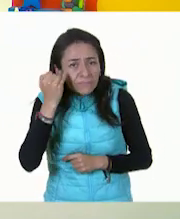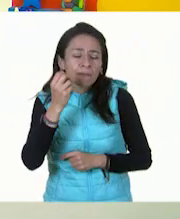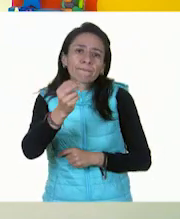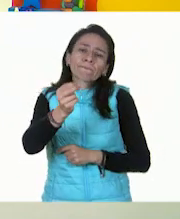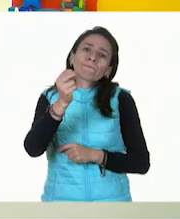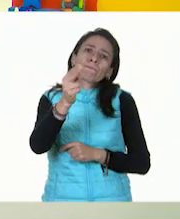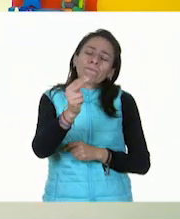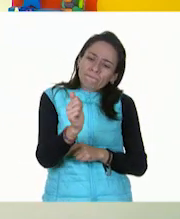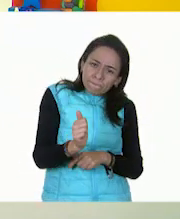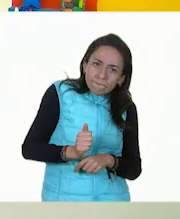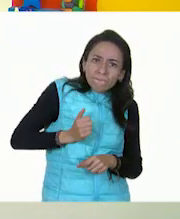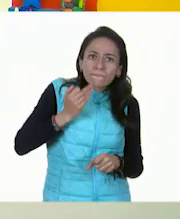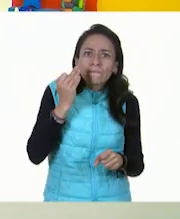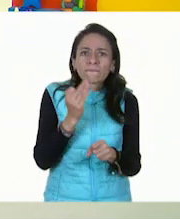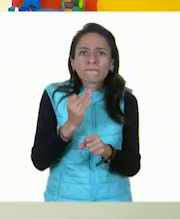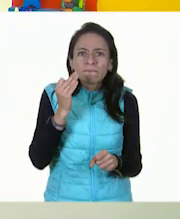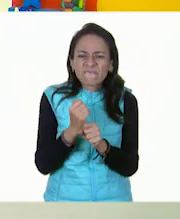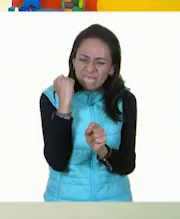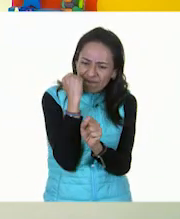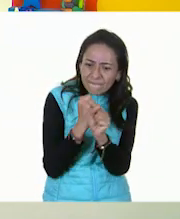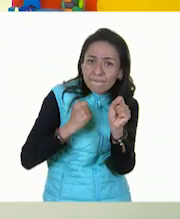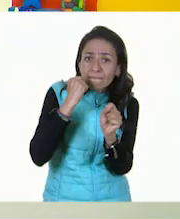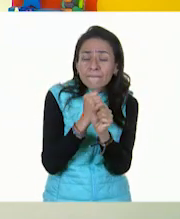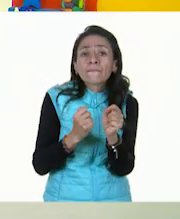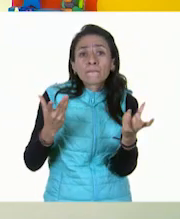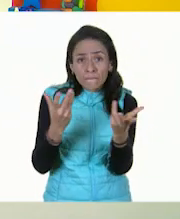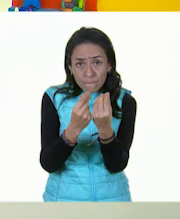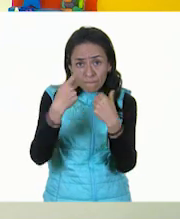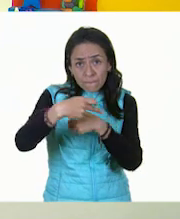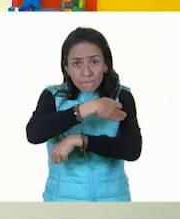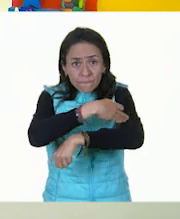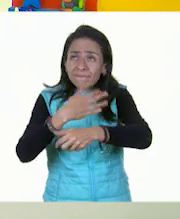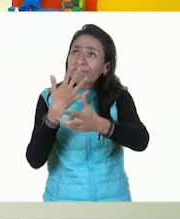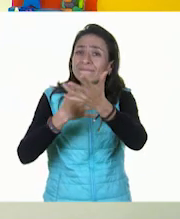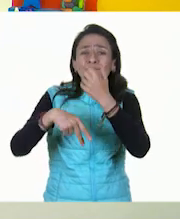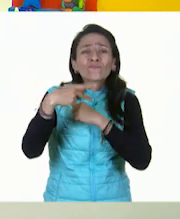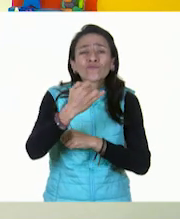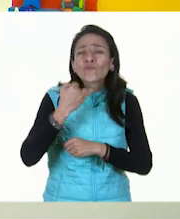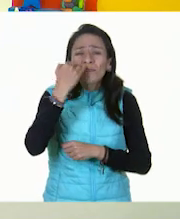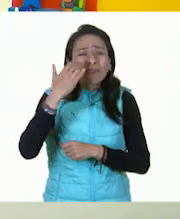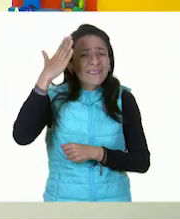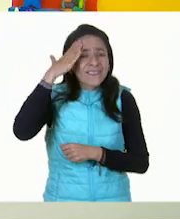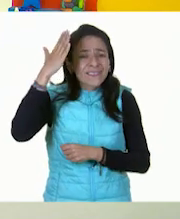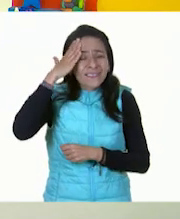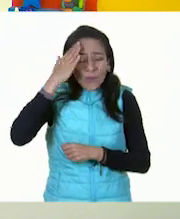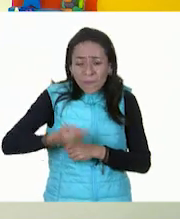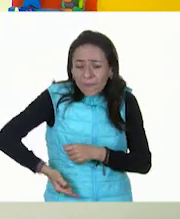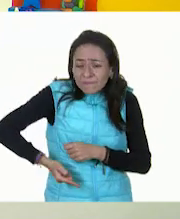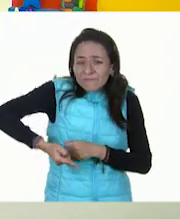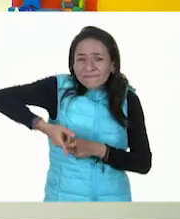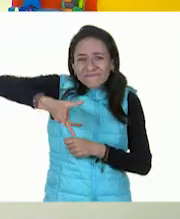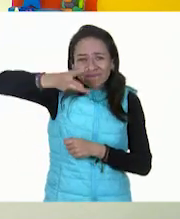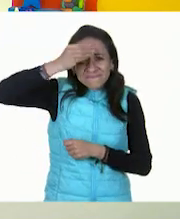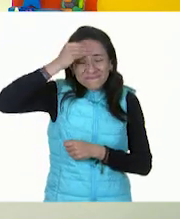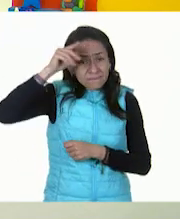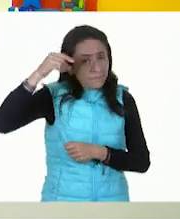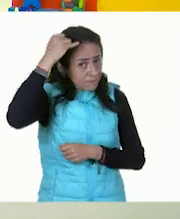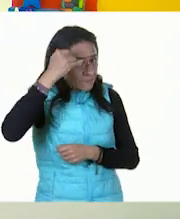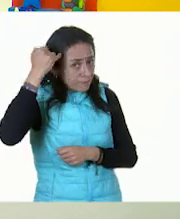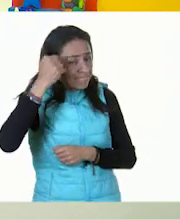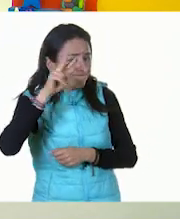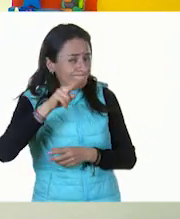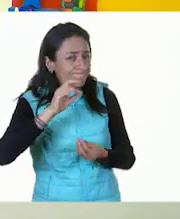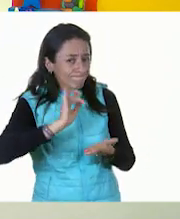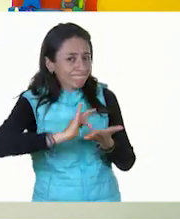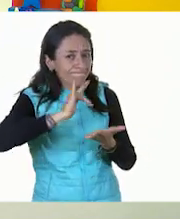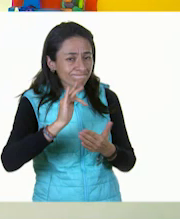para practicarla y platica con tu familia en tu lengua materna. Itza, muchísimas gracias. En verdad estuvo muy divertida,